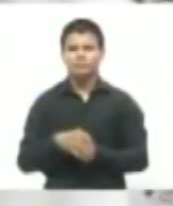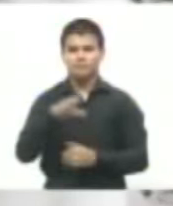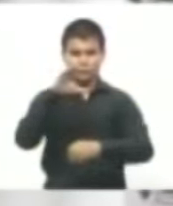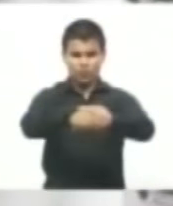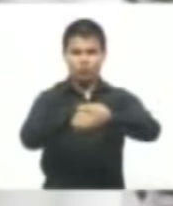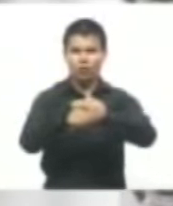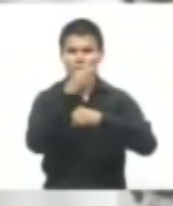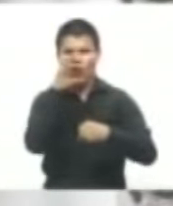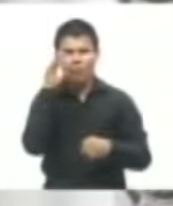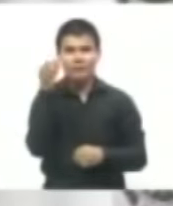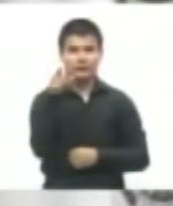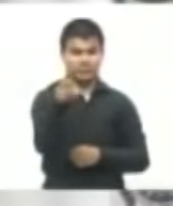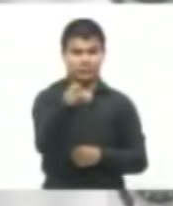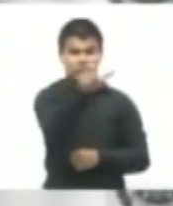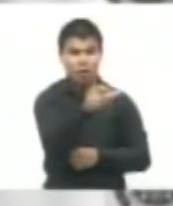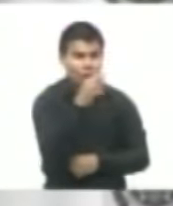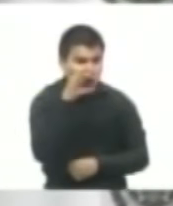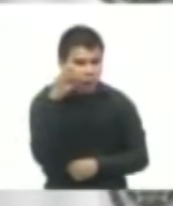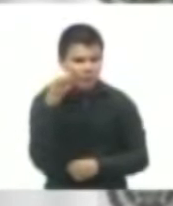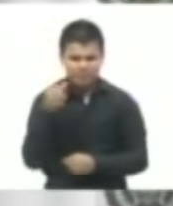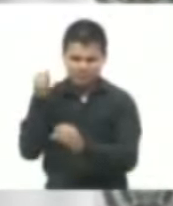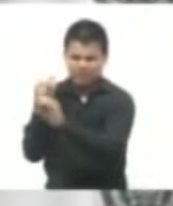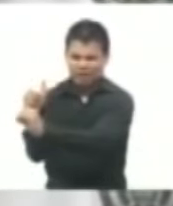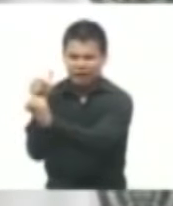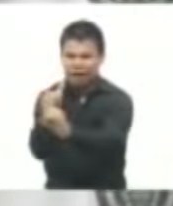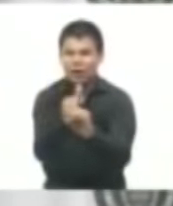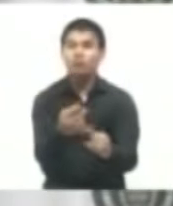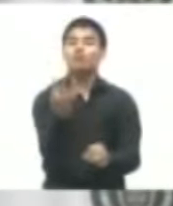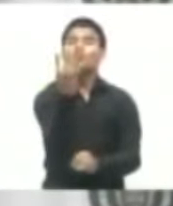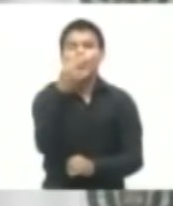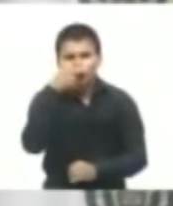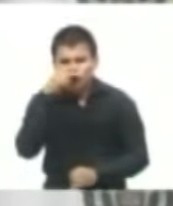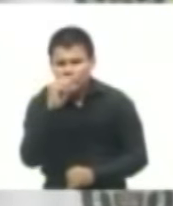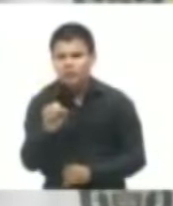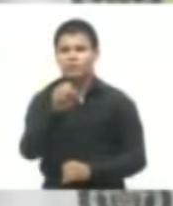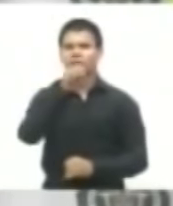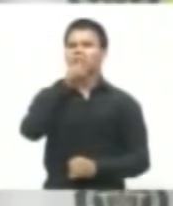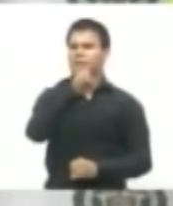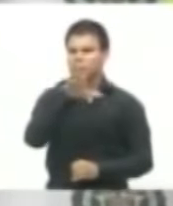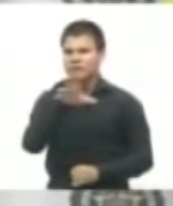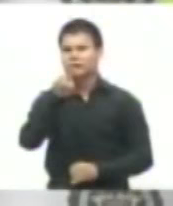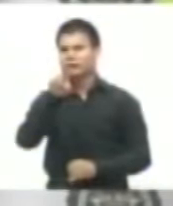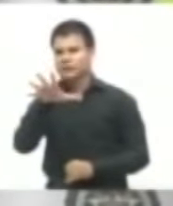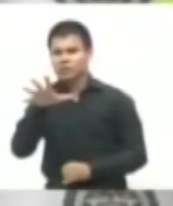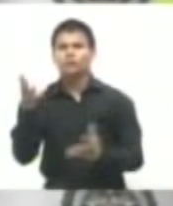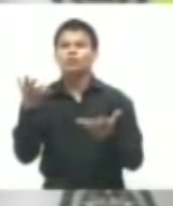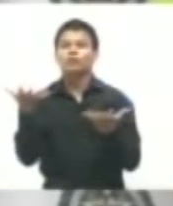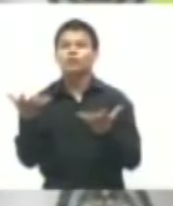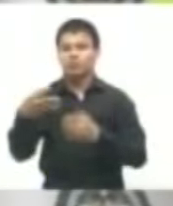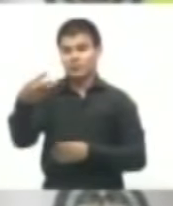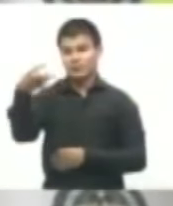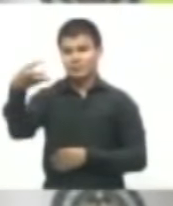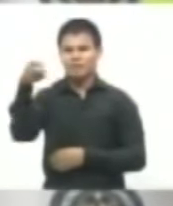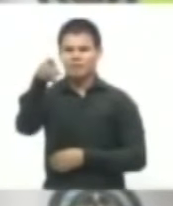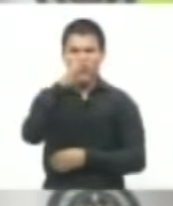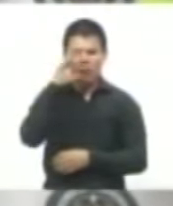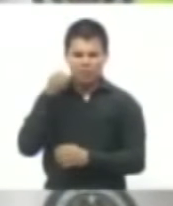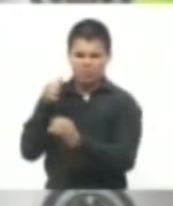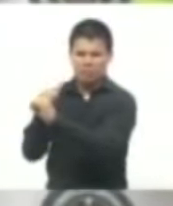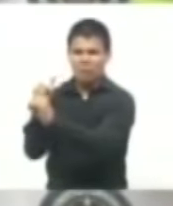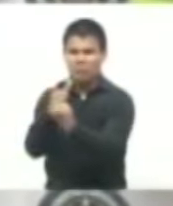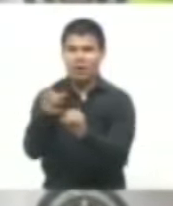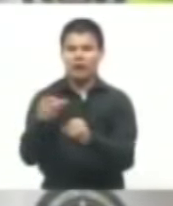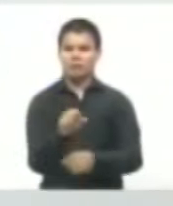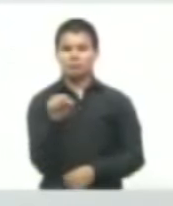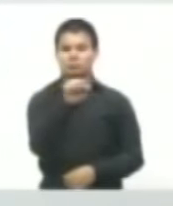que abusó de 4 menores de edad de 12, 13, 15 y 14 años en el municipio de Malambo, las cuales transportaba hasta su colegio